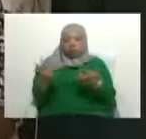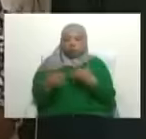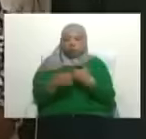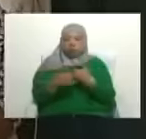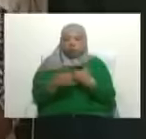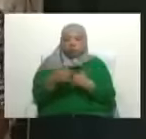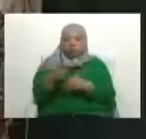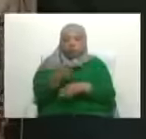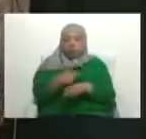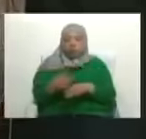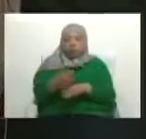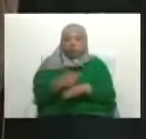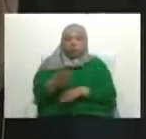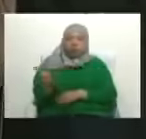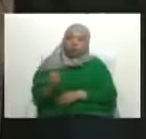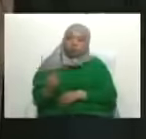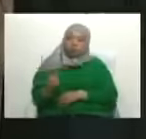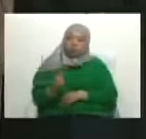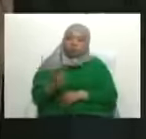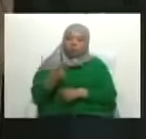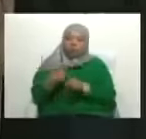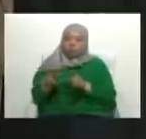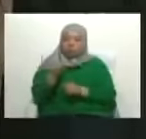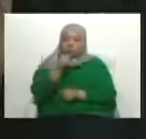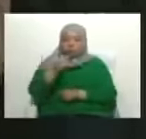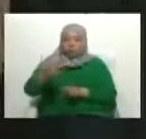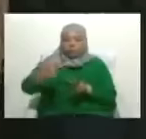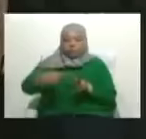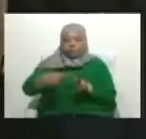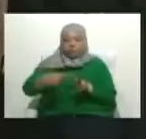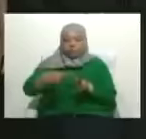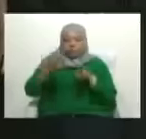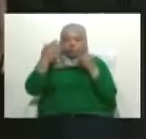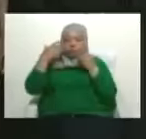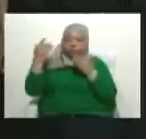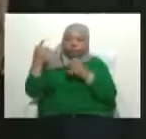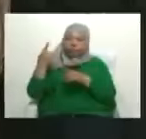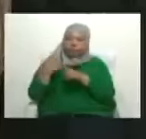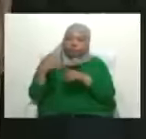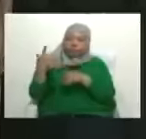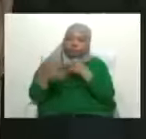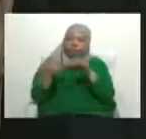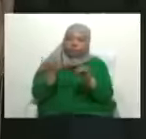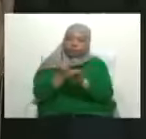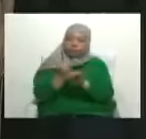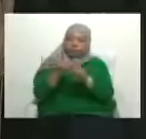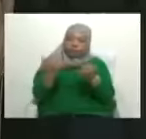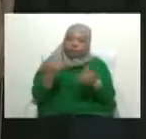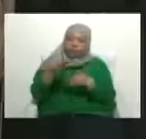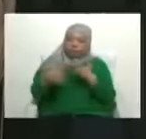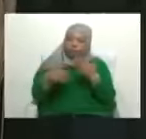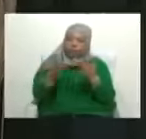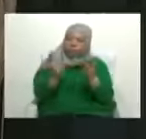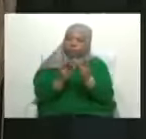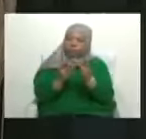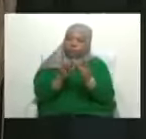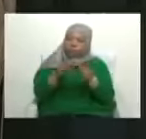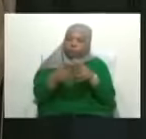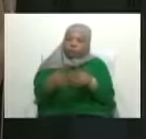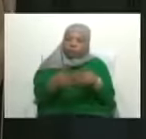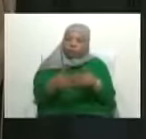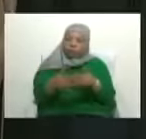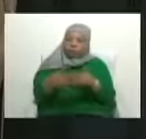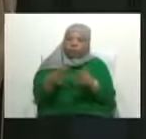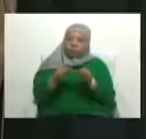del gobierno venezolano. Esta y otras informaciones serán ampliadas a lo largo de las distintas emisiones de La Noticia. Por lo pronto nosotros vamos a retornar el contacto al